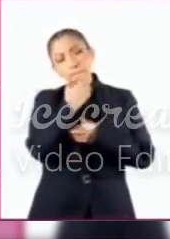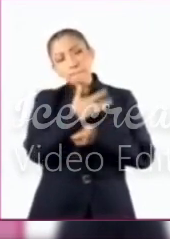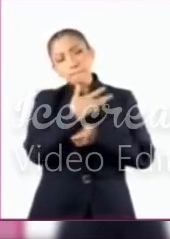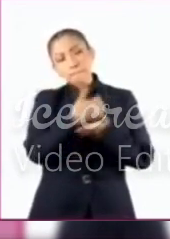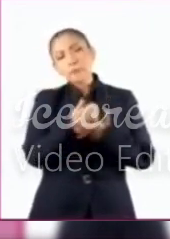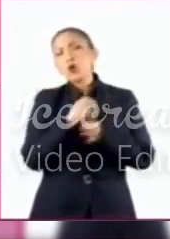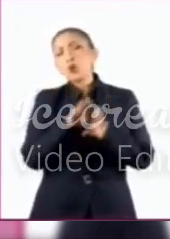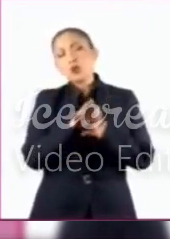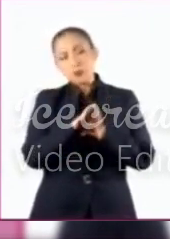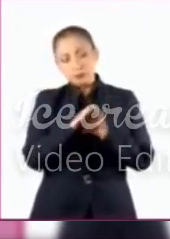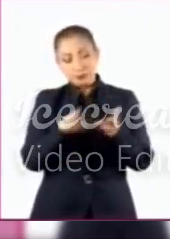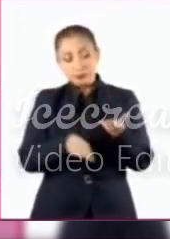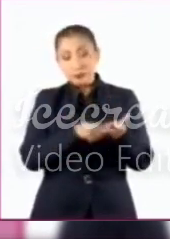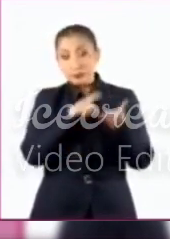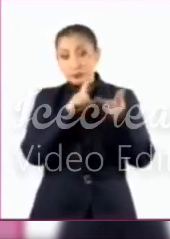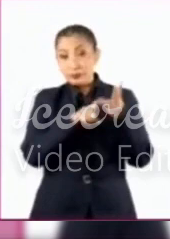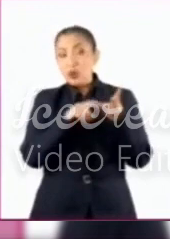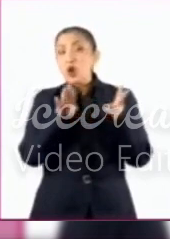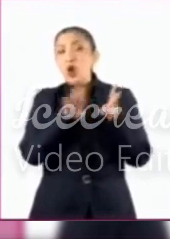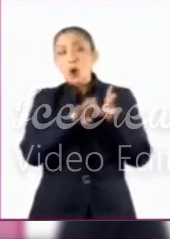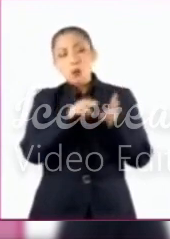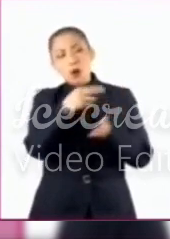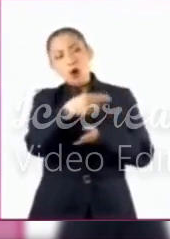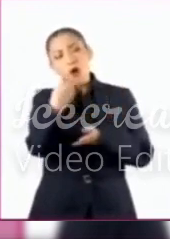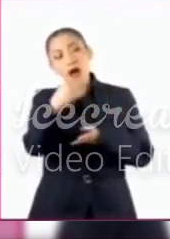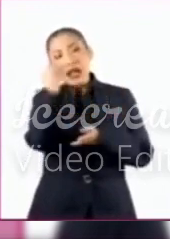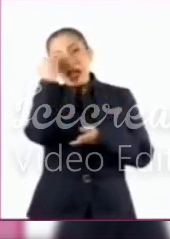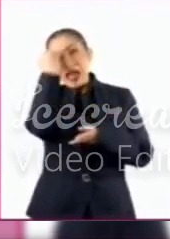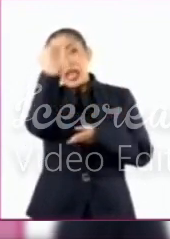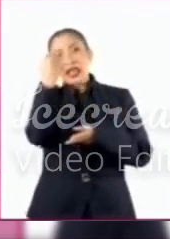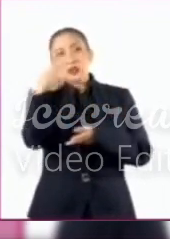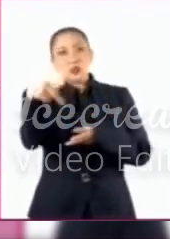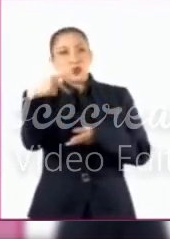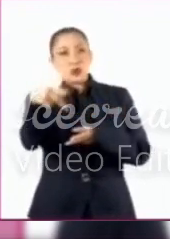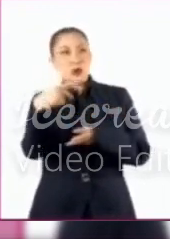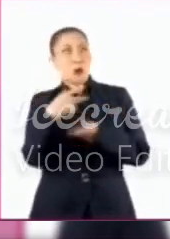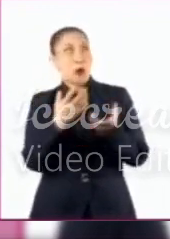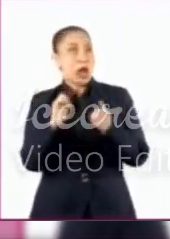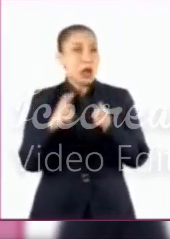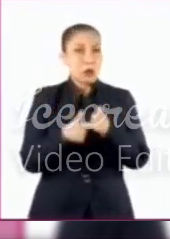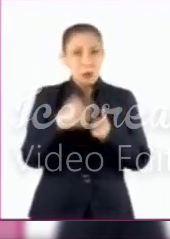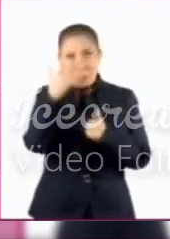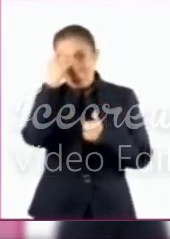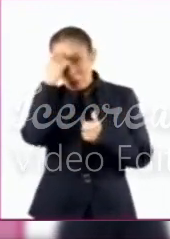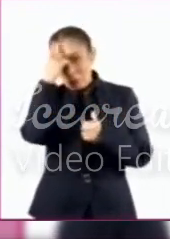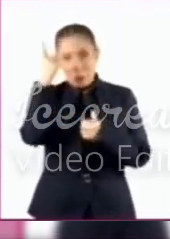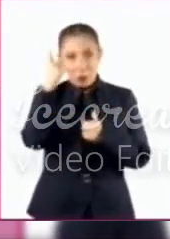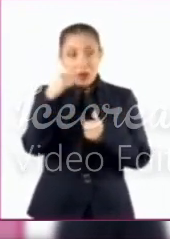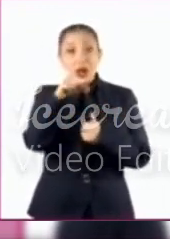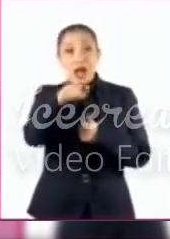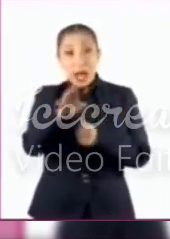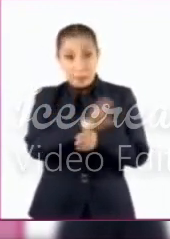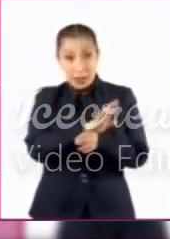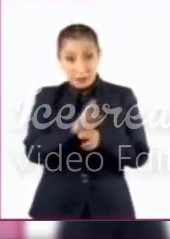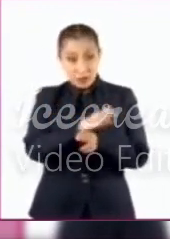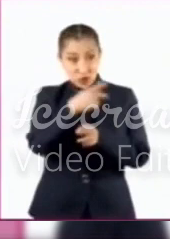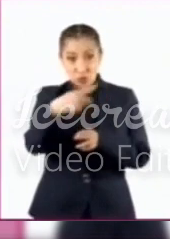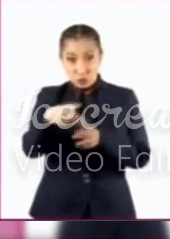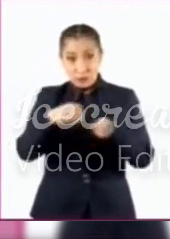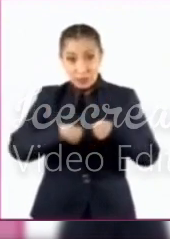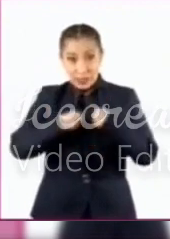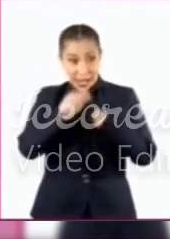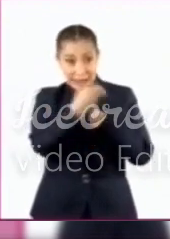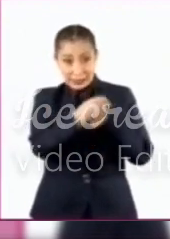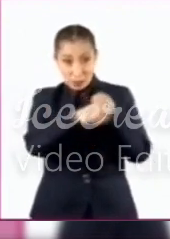atribuirle. 3. ¿Cómo llamarían a su invento? 4. ¿Tienen beneficios en su vida